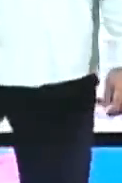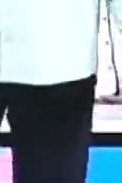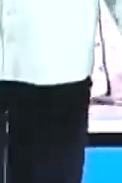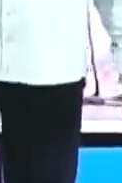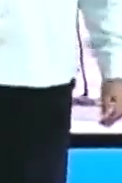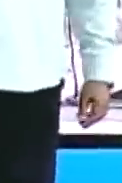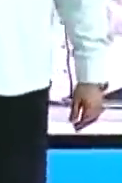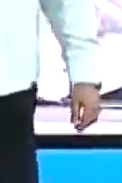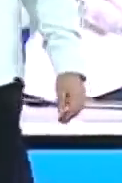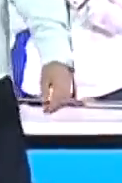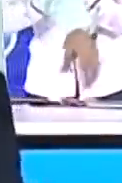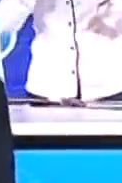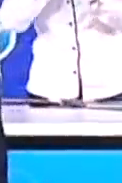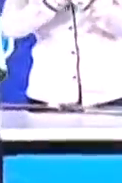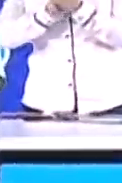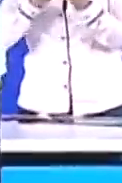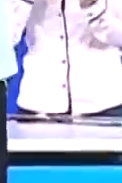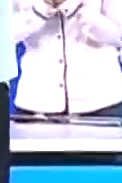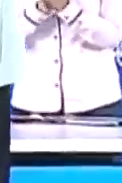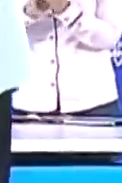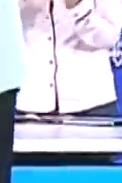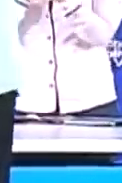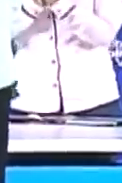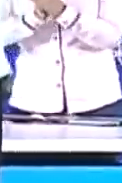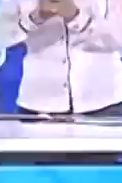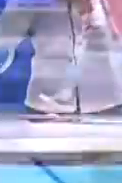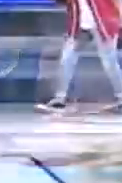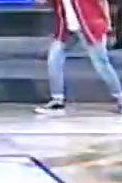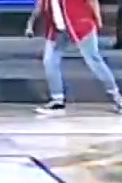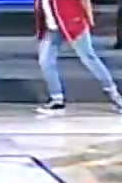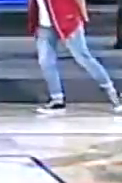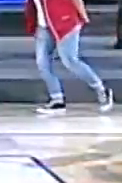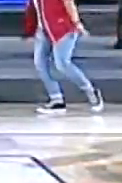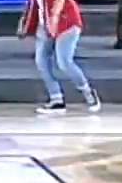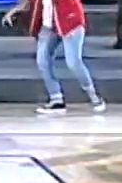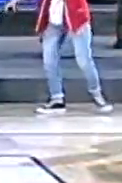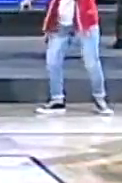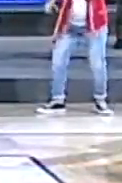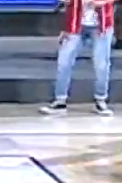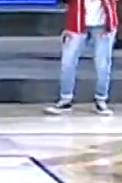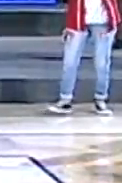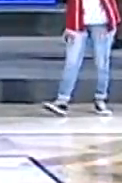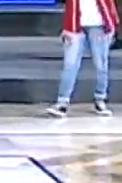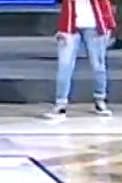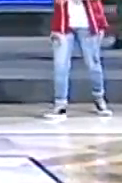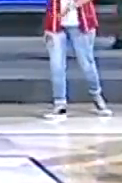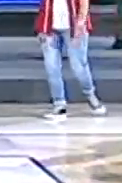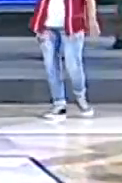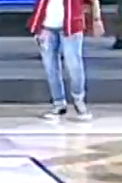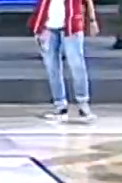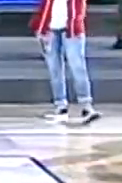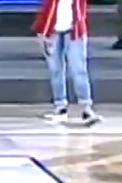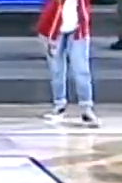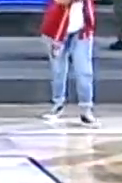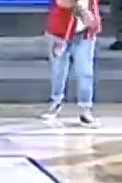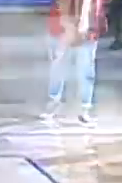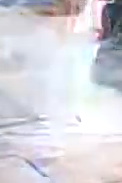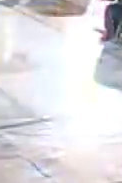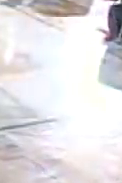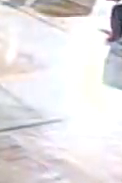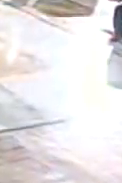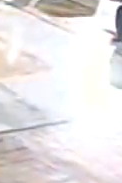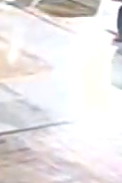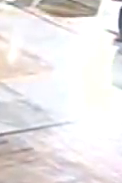alentando desde Ucrania. Abogamos por la paz, reitera el Ejecutivo Nacional, el presidente Nicolás Maduro, por el